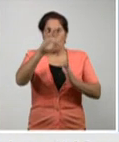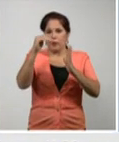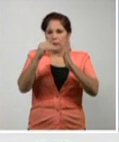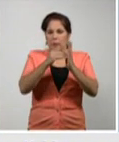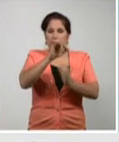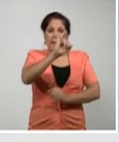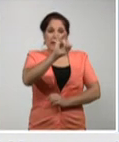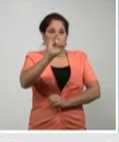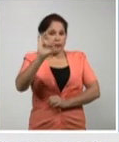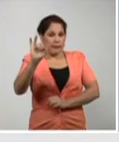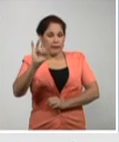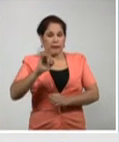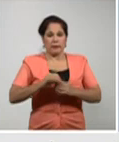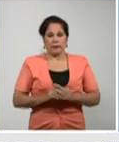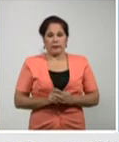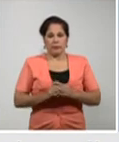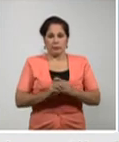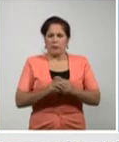4.077, el